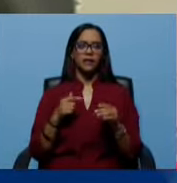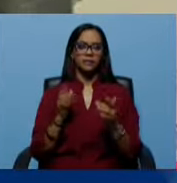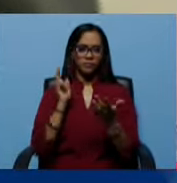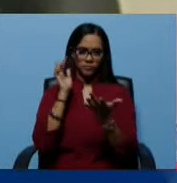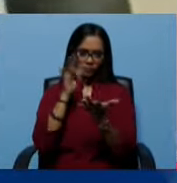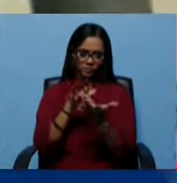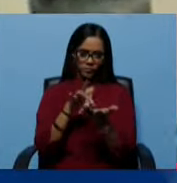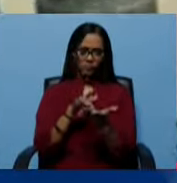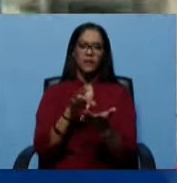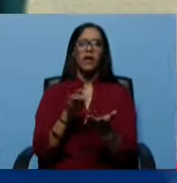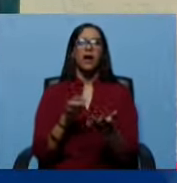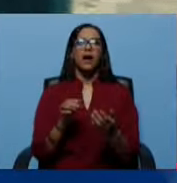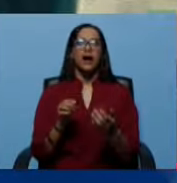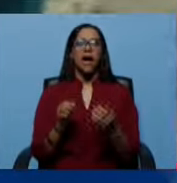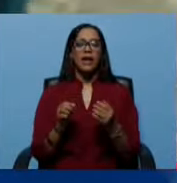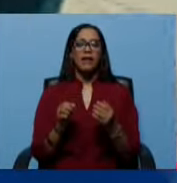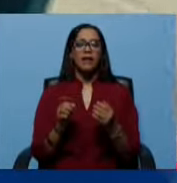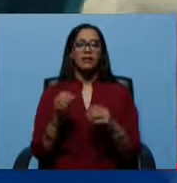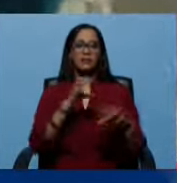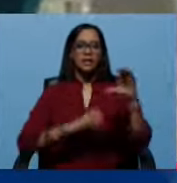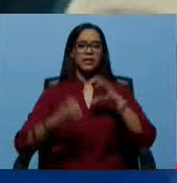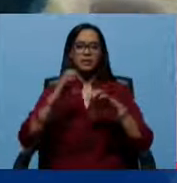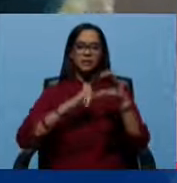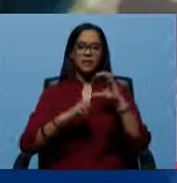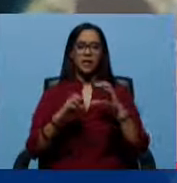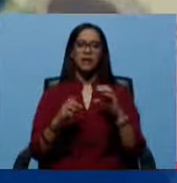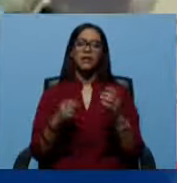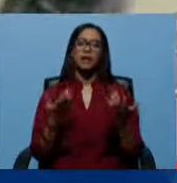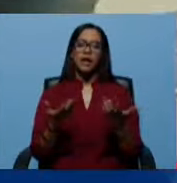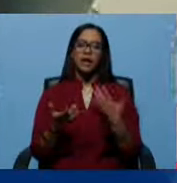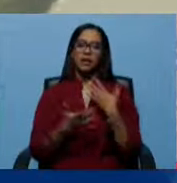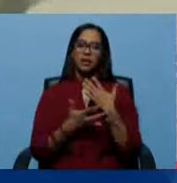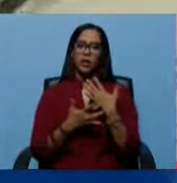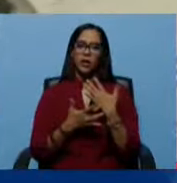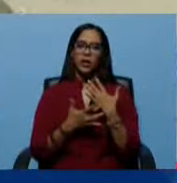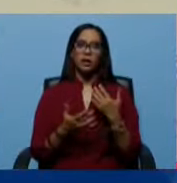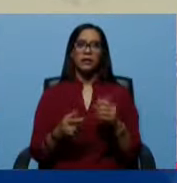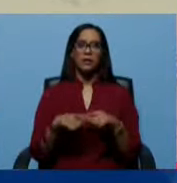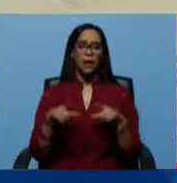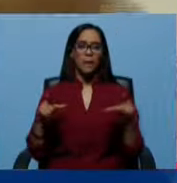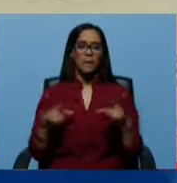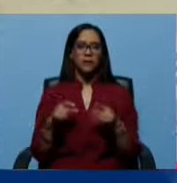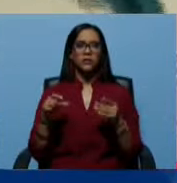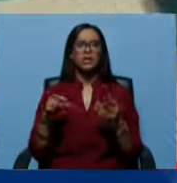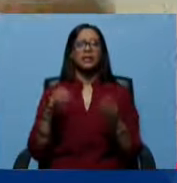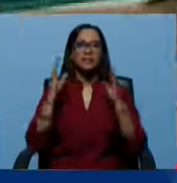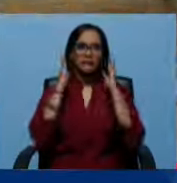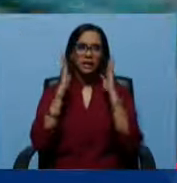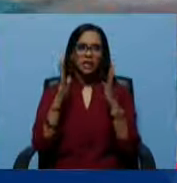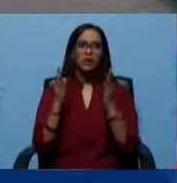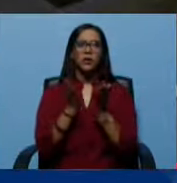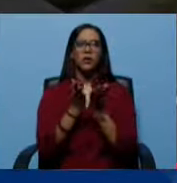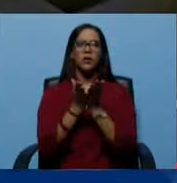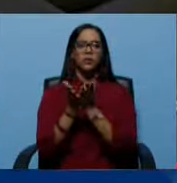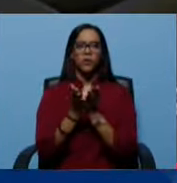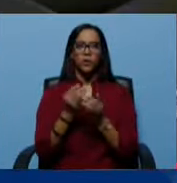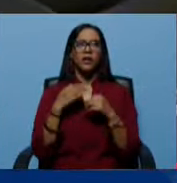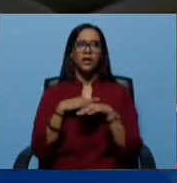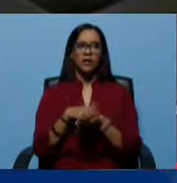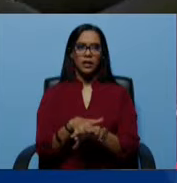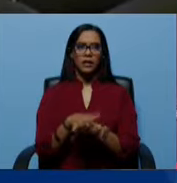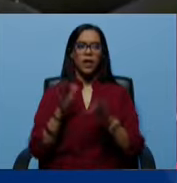a la ciencia y a la tecnología. Aquí este espacio es el Centro de Estudios Integrales